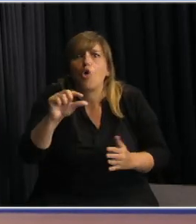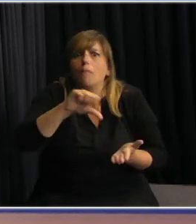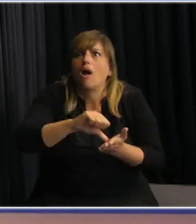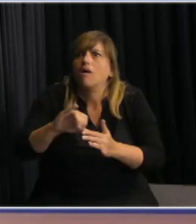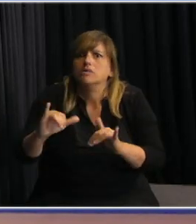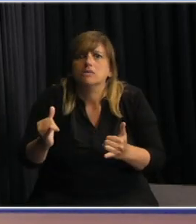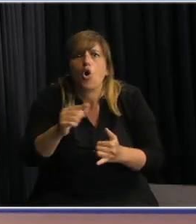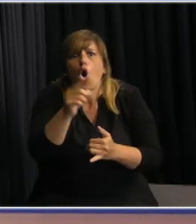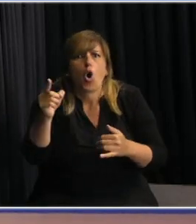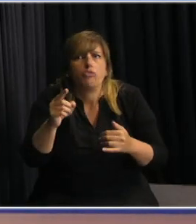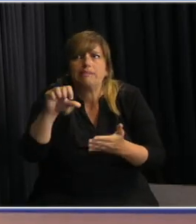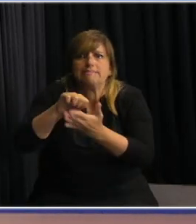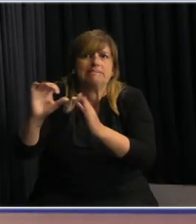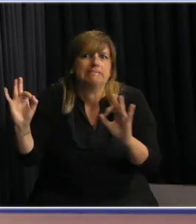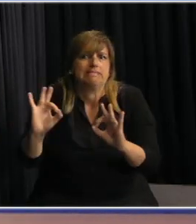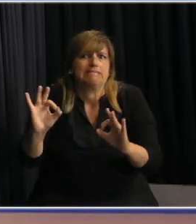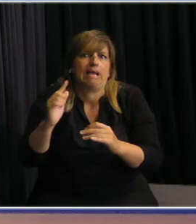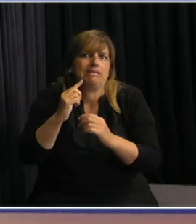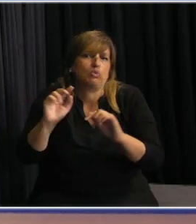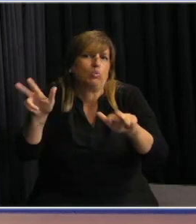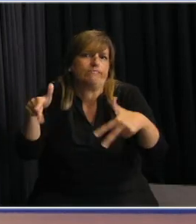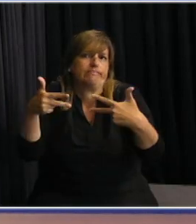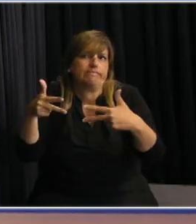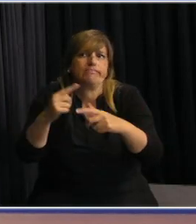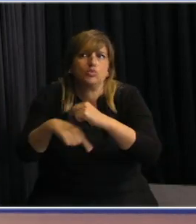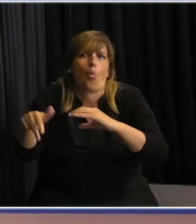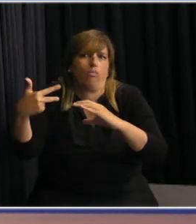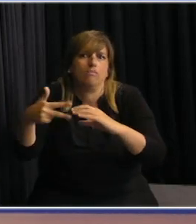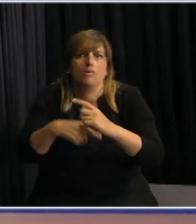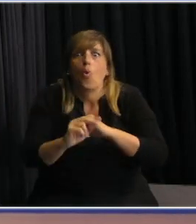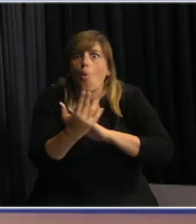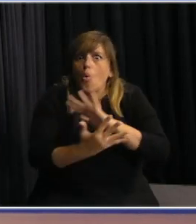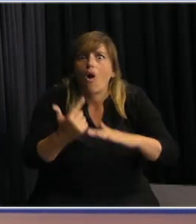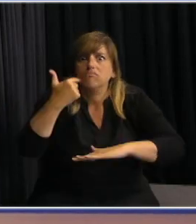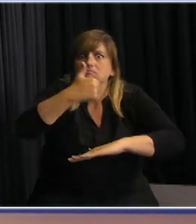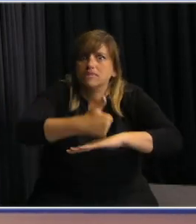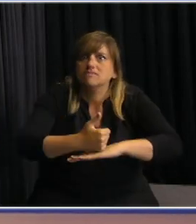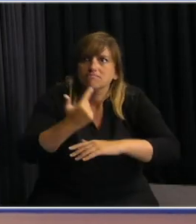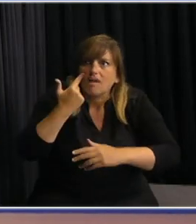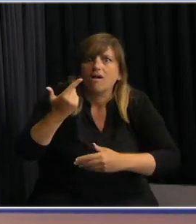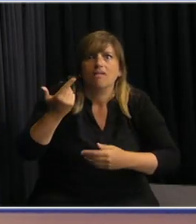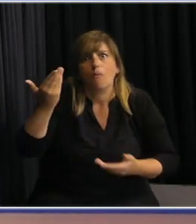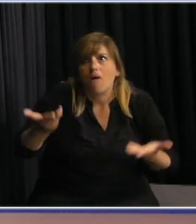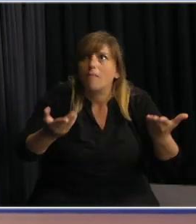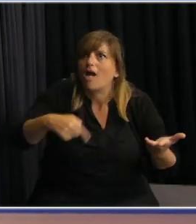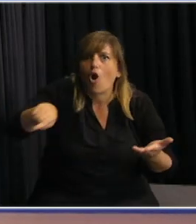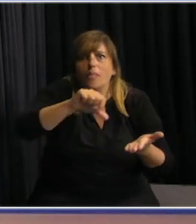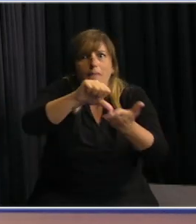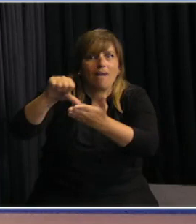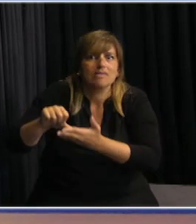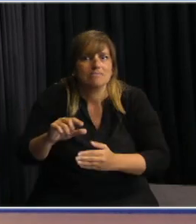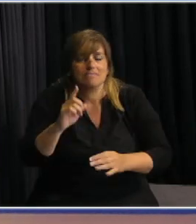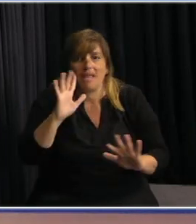clases semipresenciales en el año pasado en comparación con el resto del mundo, y las autoridades de la